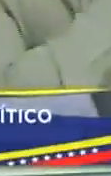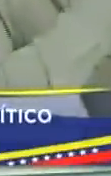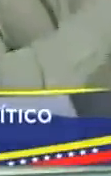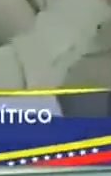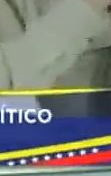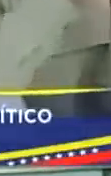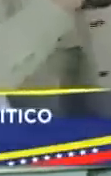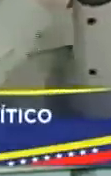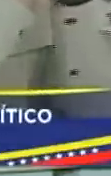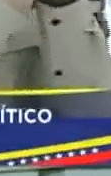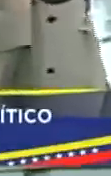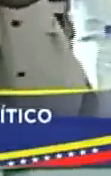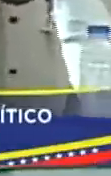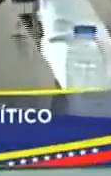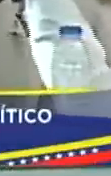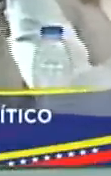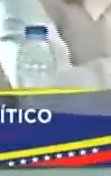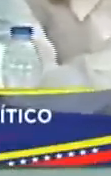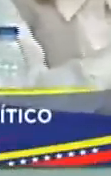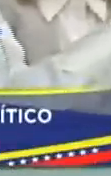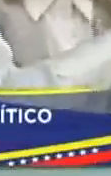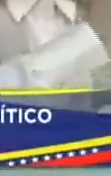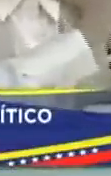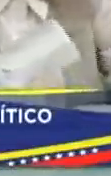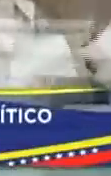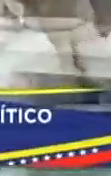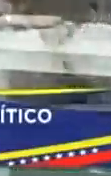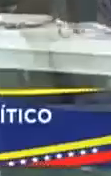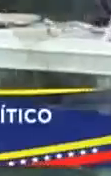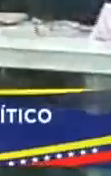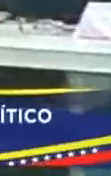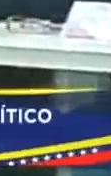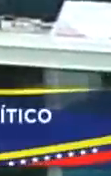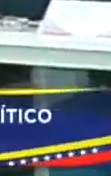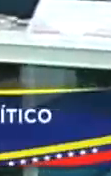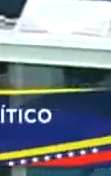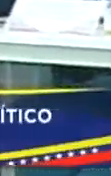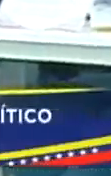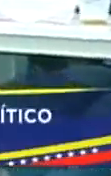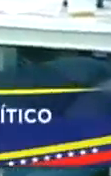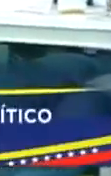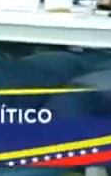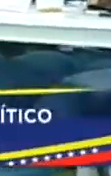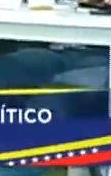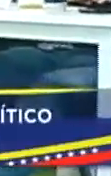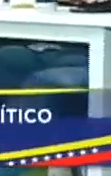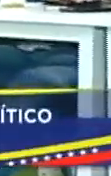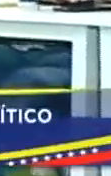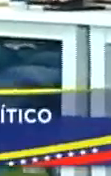Todo el alto mando cívico militar policial